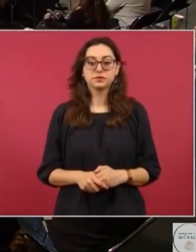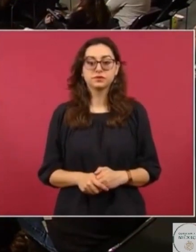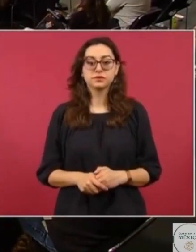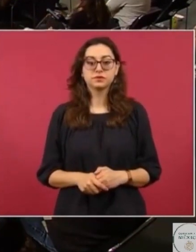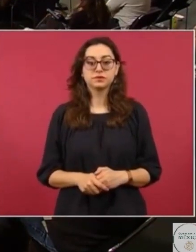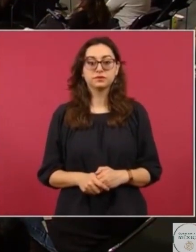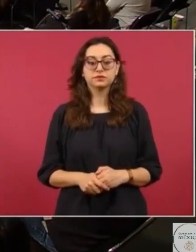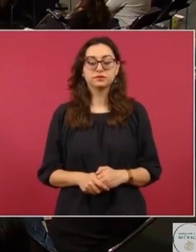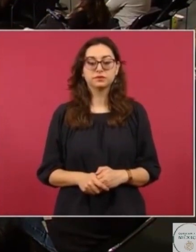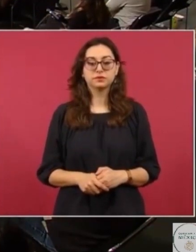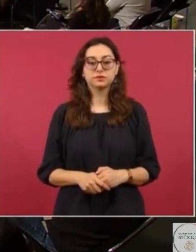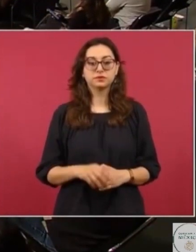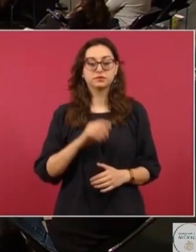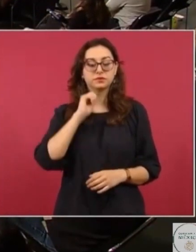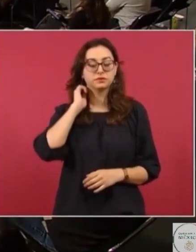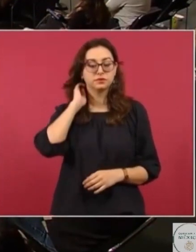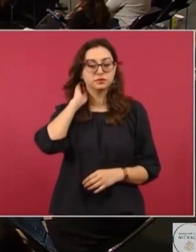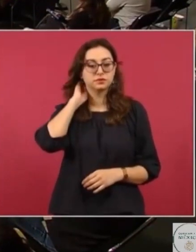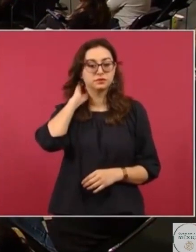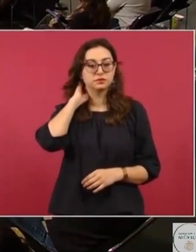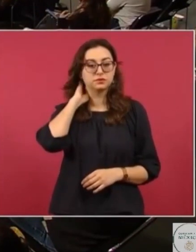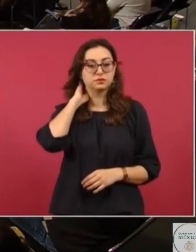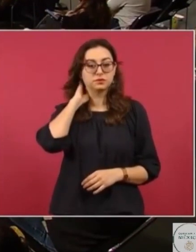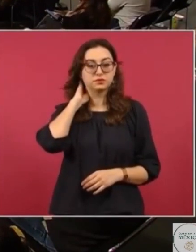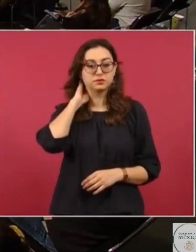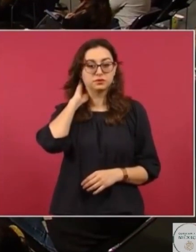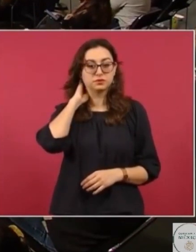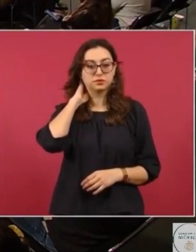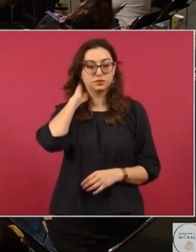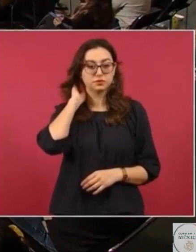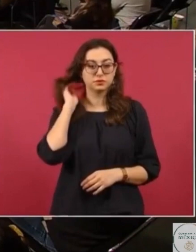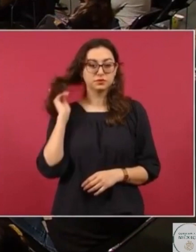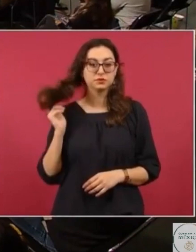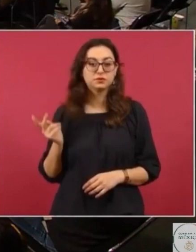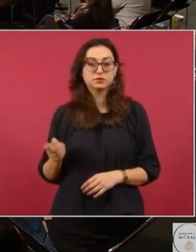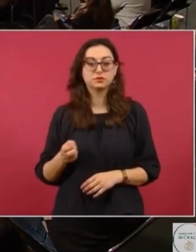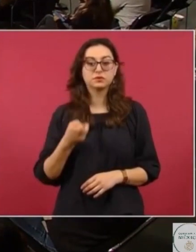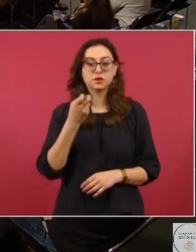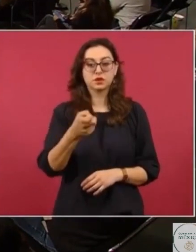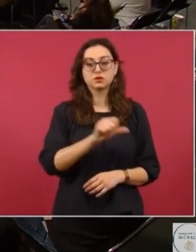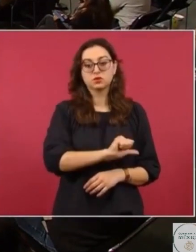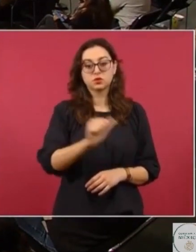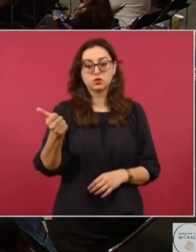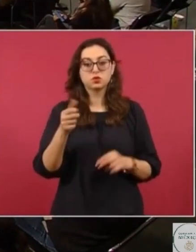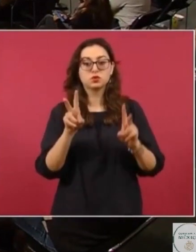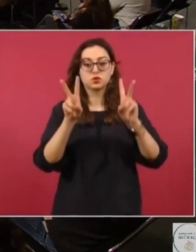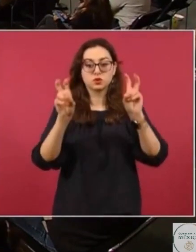Ya. Bueno, esto es otra cosa, pero hasta ahí.